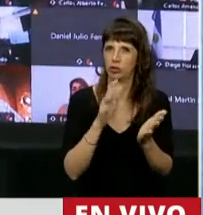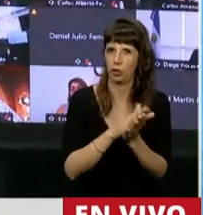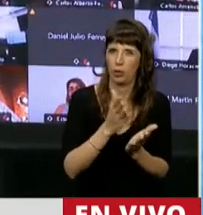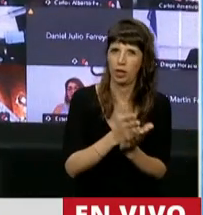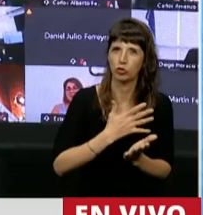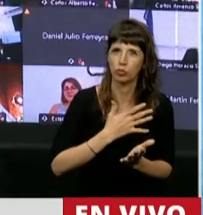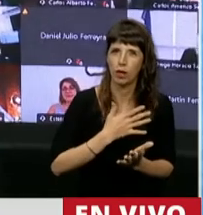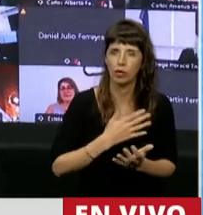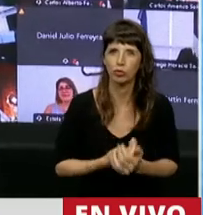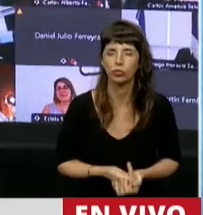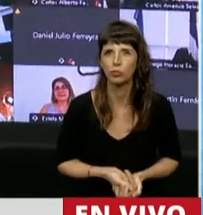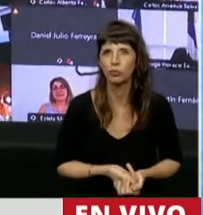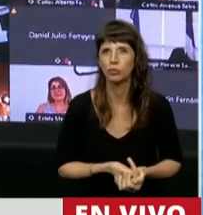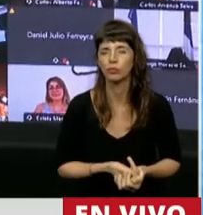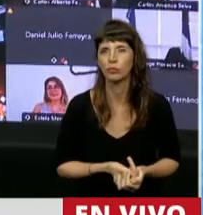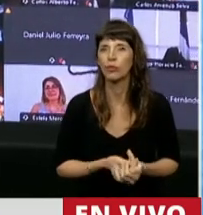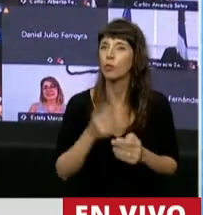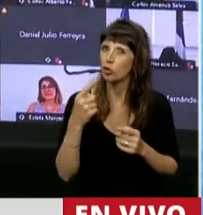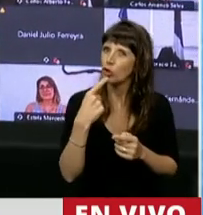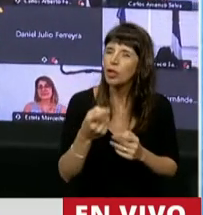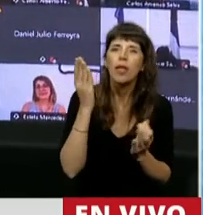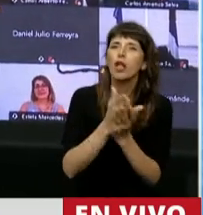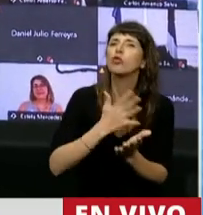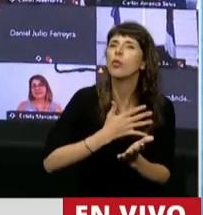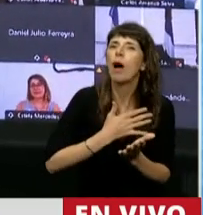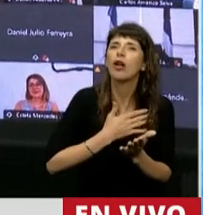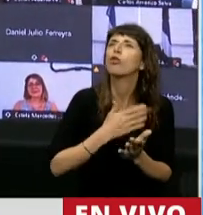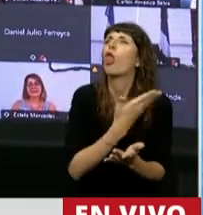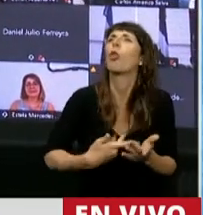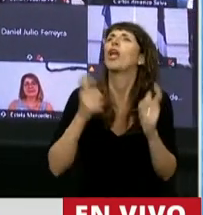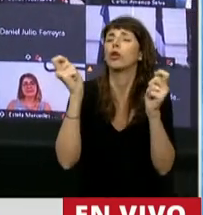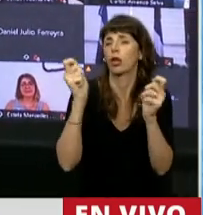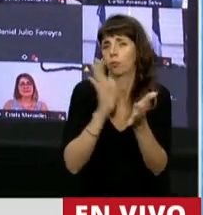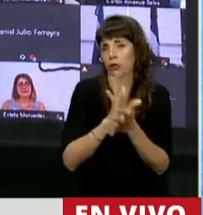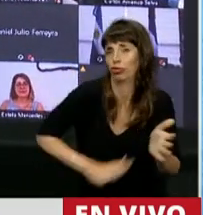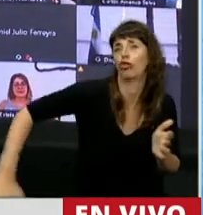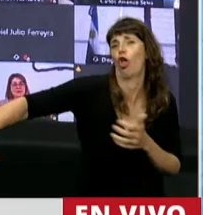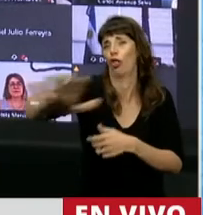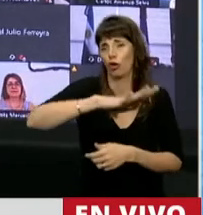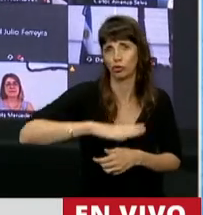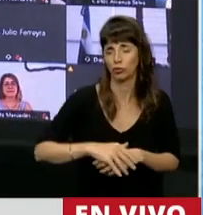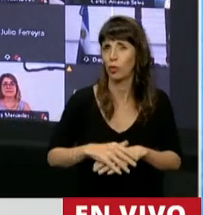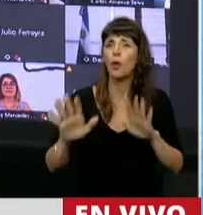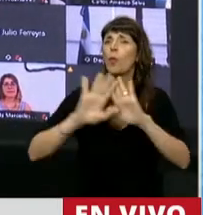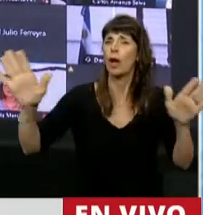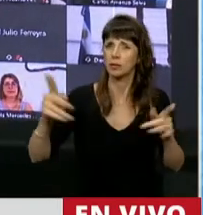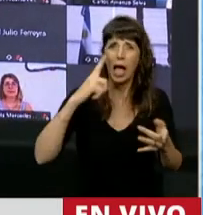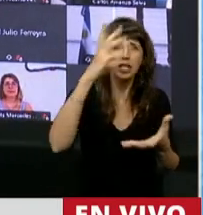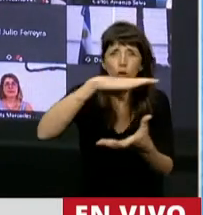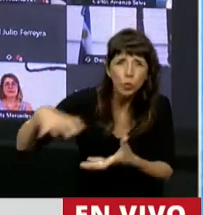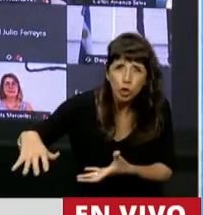humanos como le decía a los derechos humanos son de todos que dejen de violentar el funcionamiento institucional